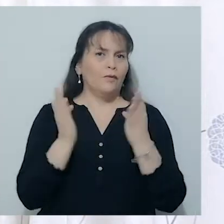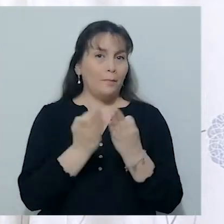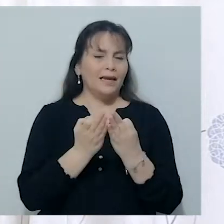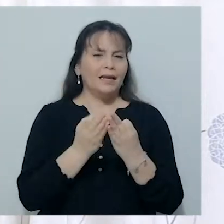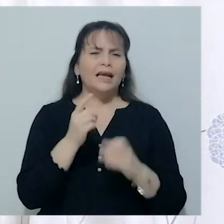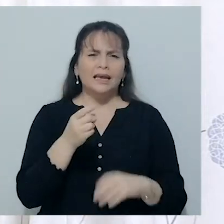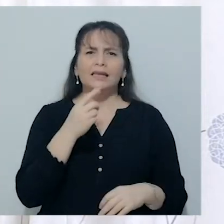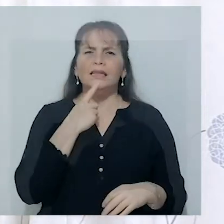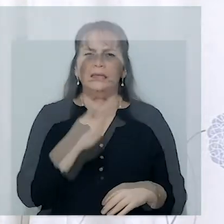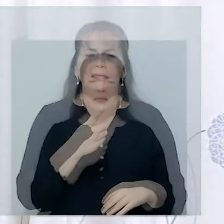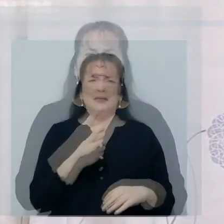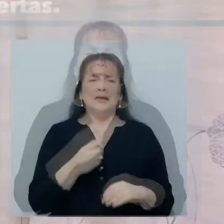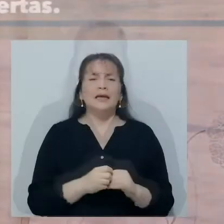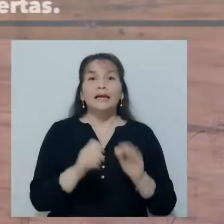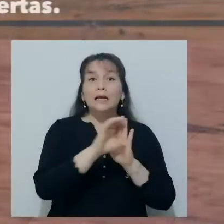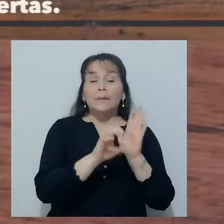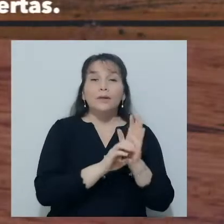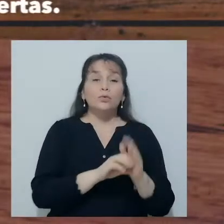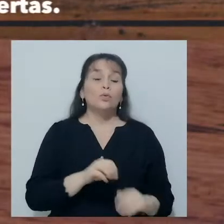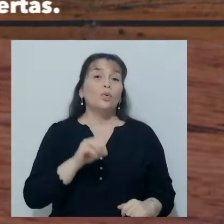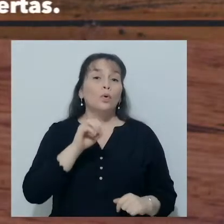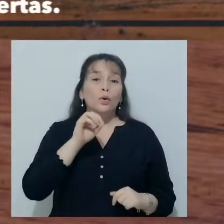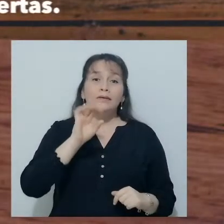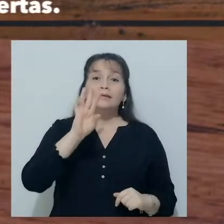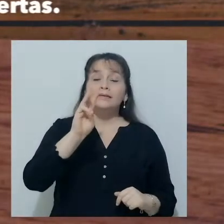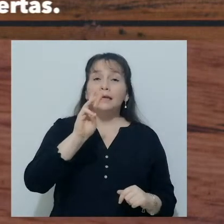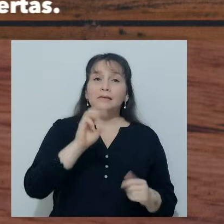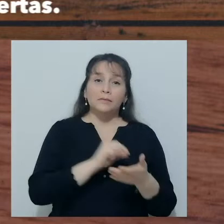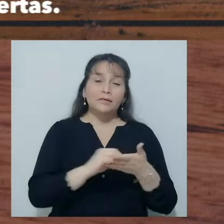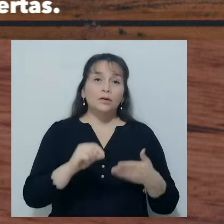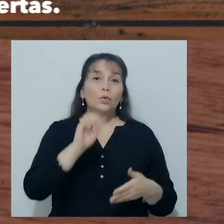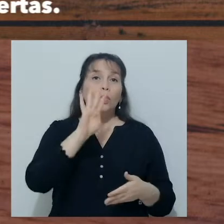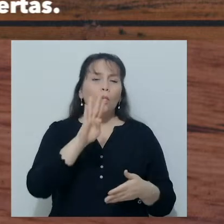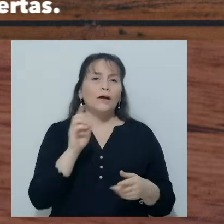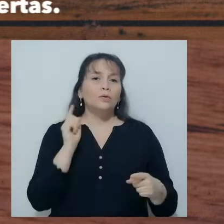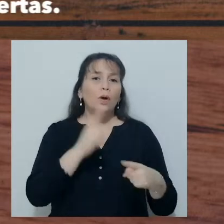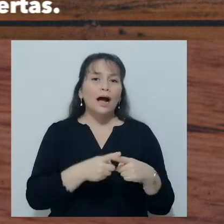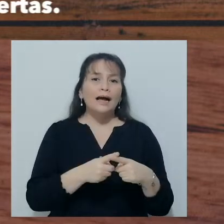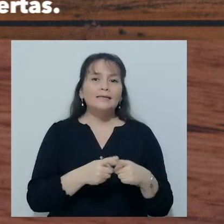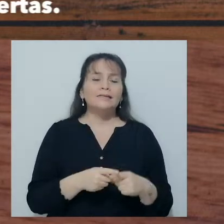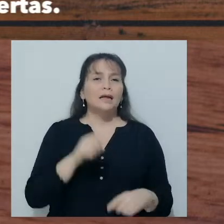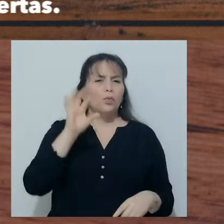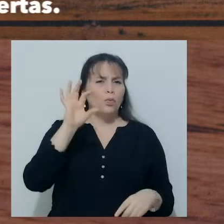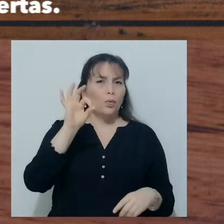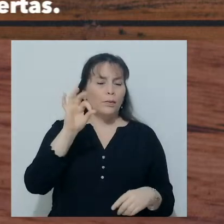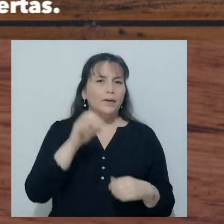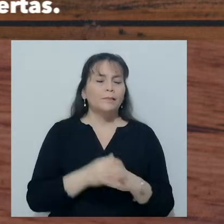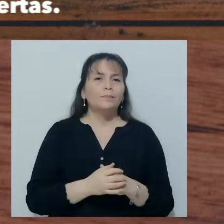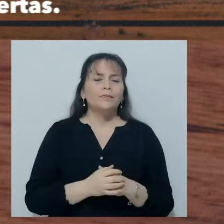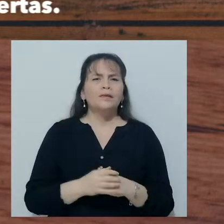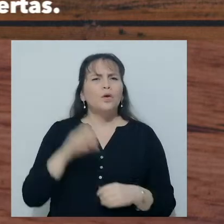6, versículo 4 en adelante: Oye, Israel, Jehová nuestro Dios, Jehová uno